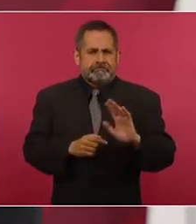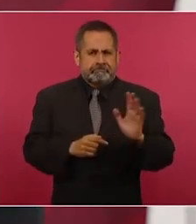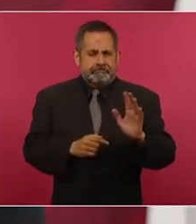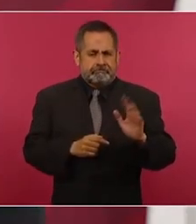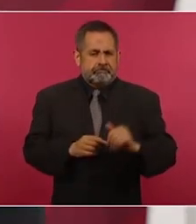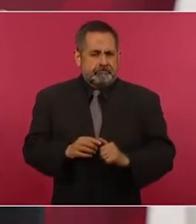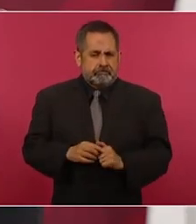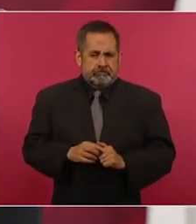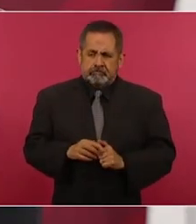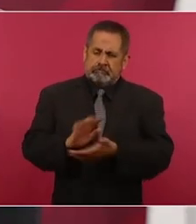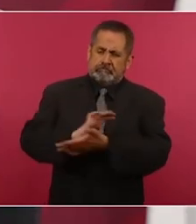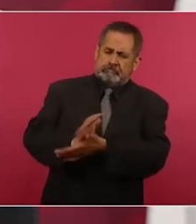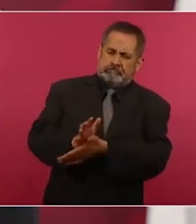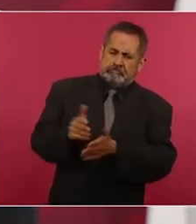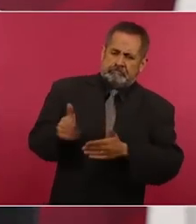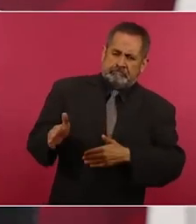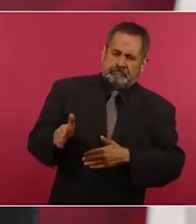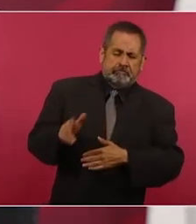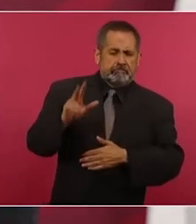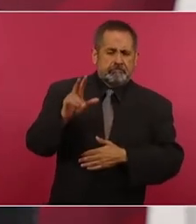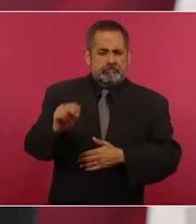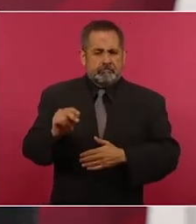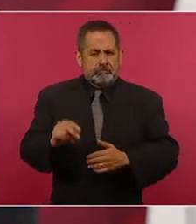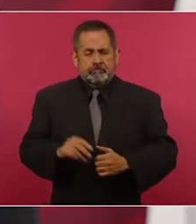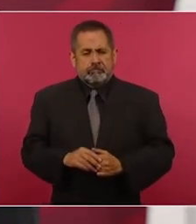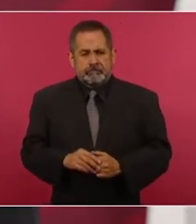no la discriminación.